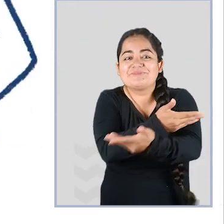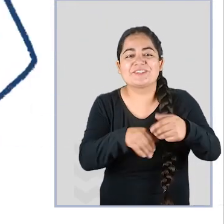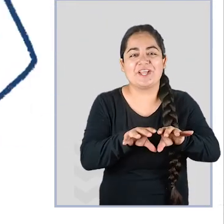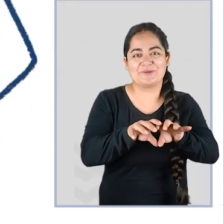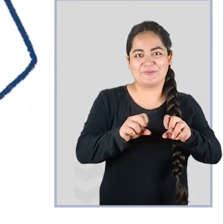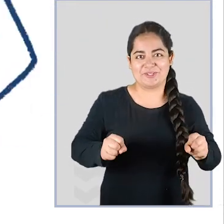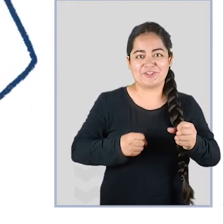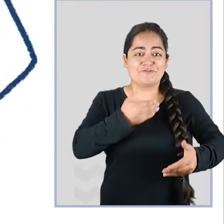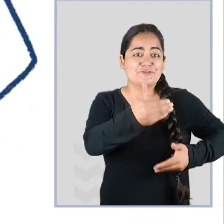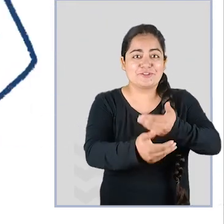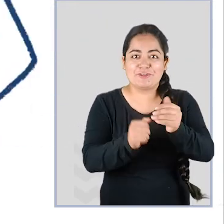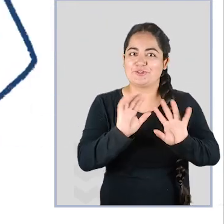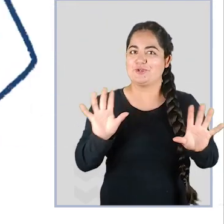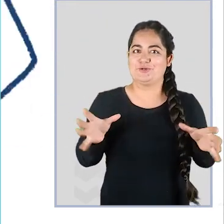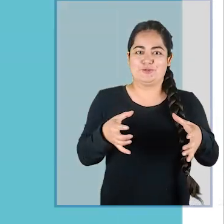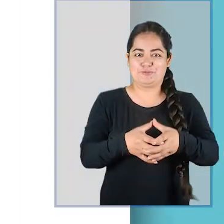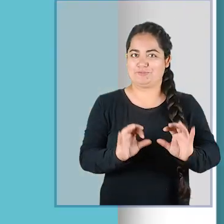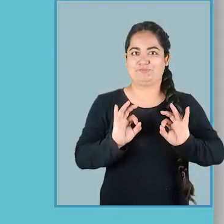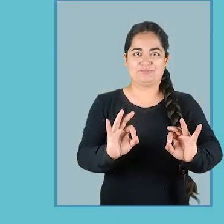y el funcionamiento colectivo.